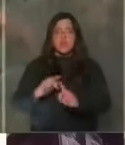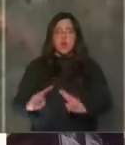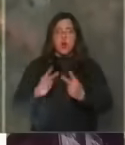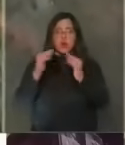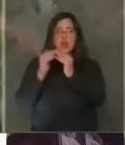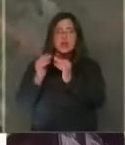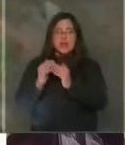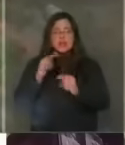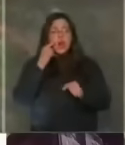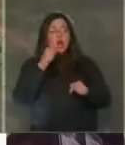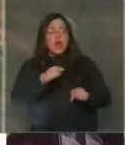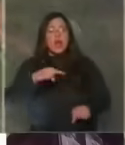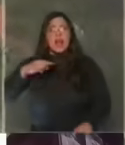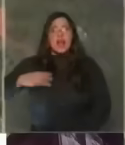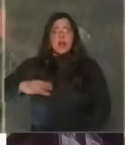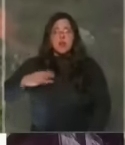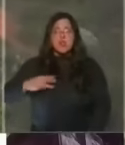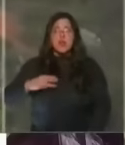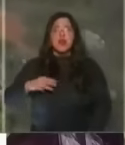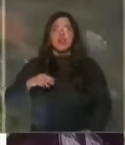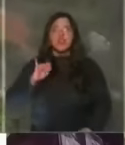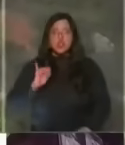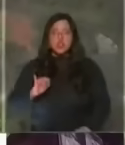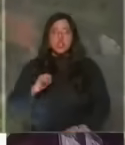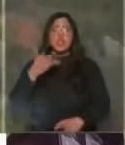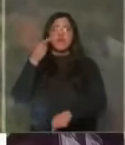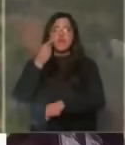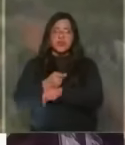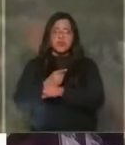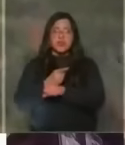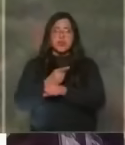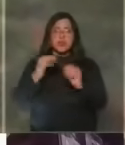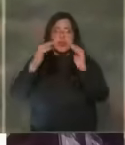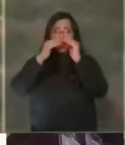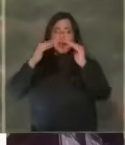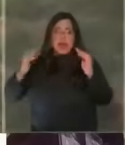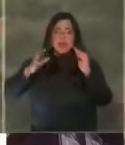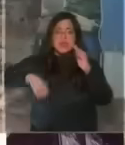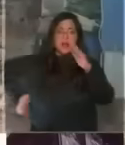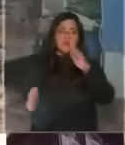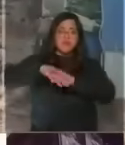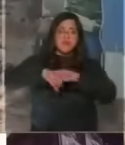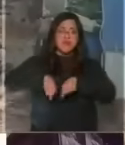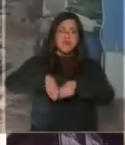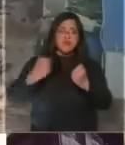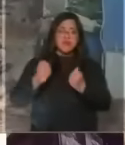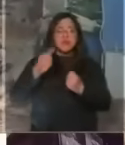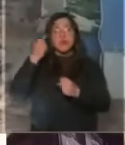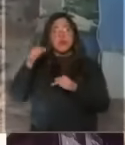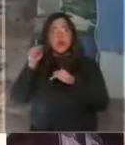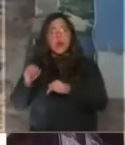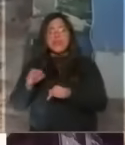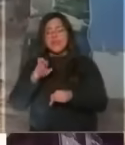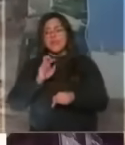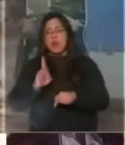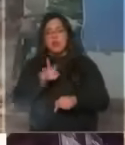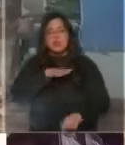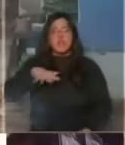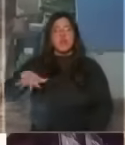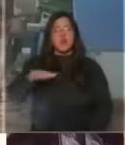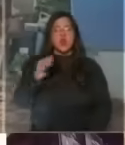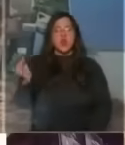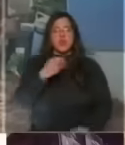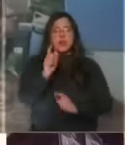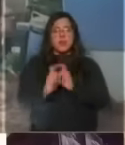en teoría el municipio tiene la facultad de ordenar la demolición de todos estos predios pero ese sería el peor escenario según los